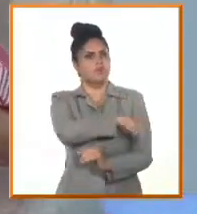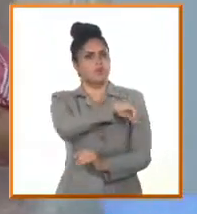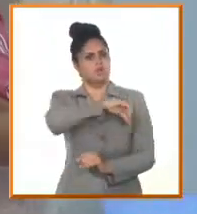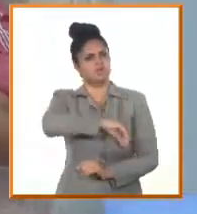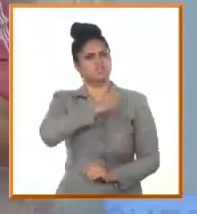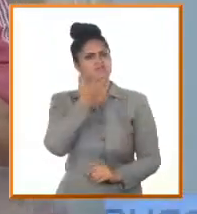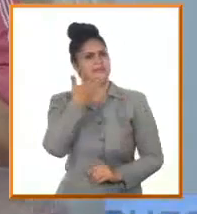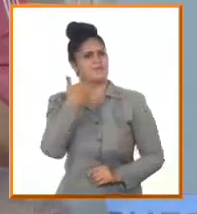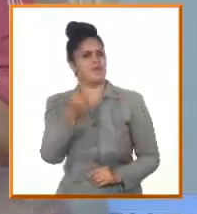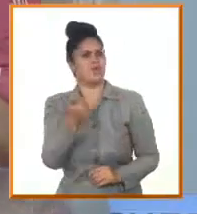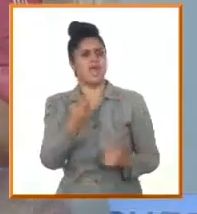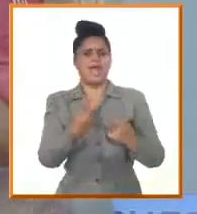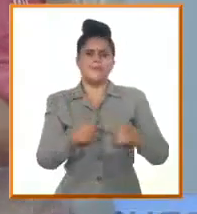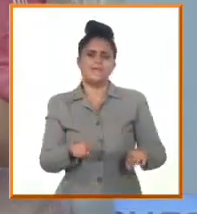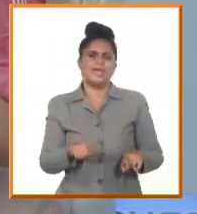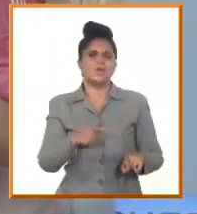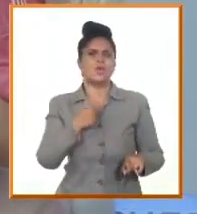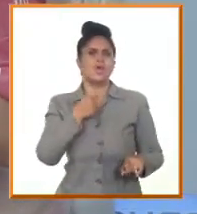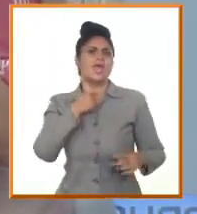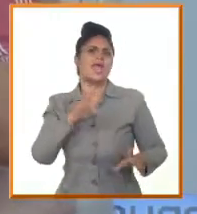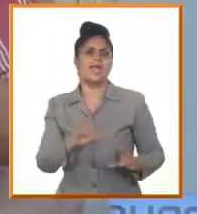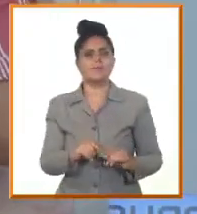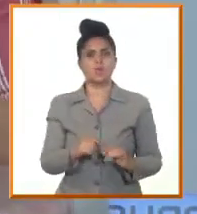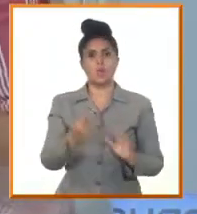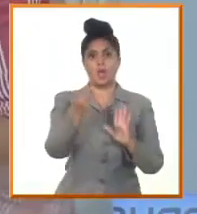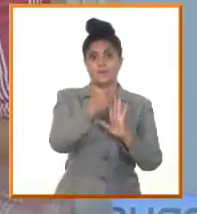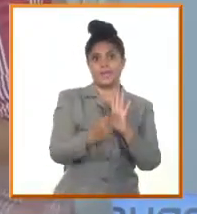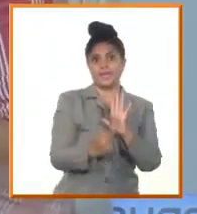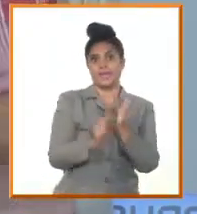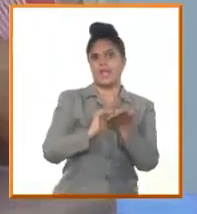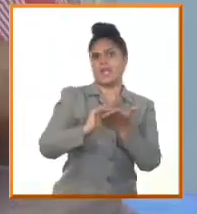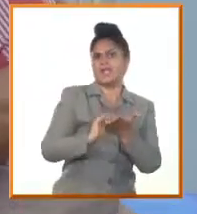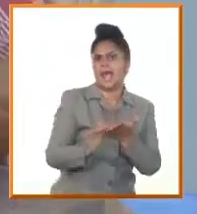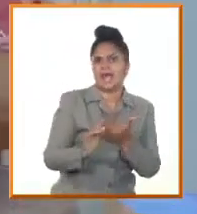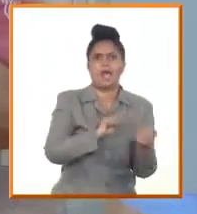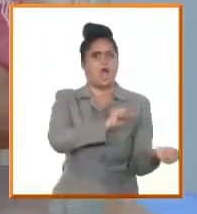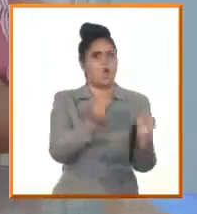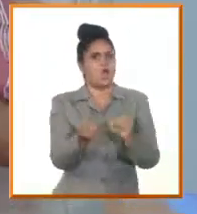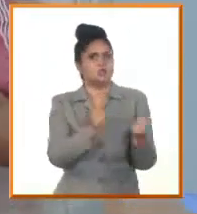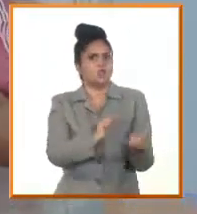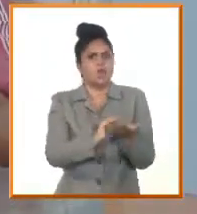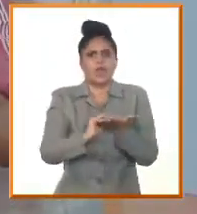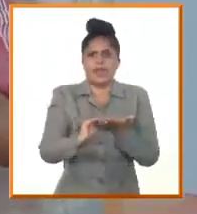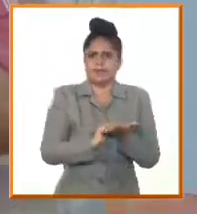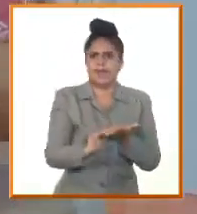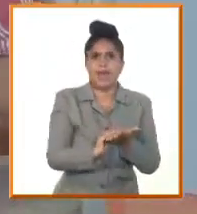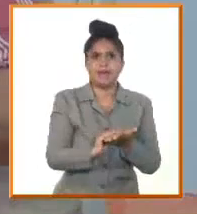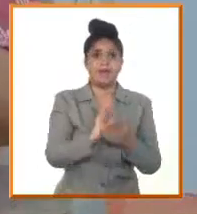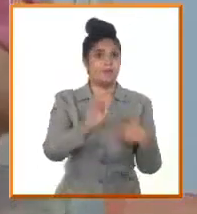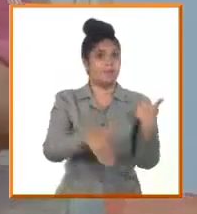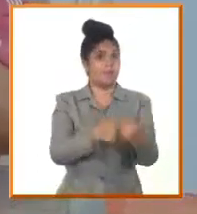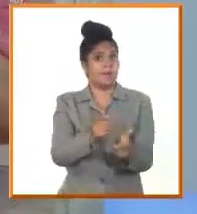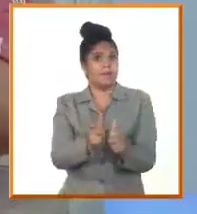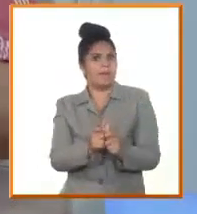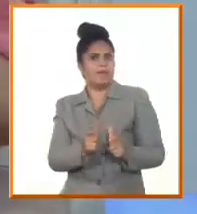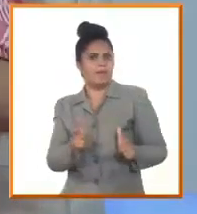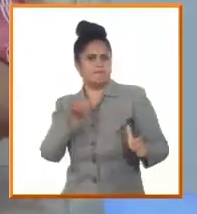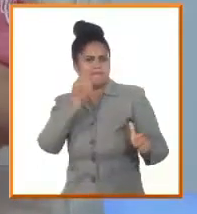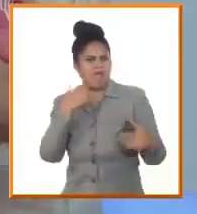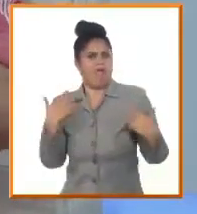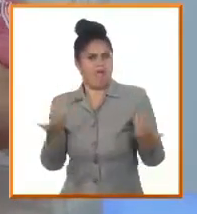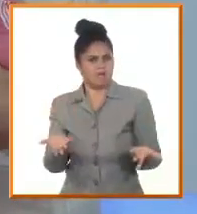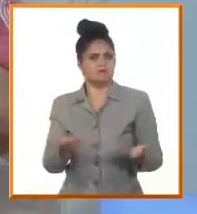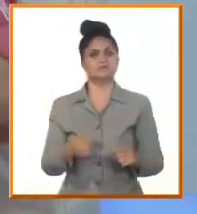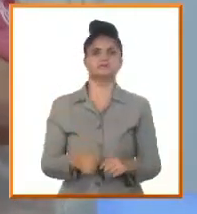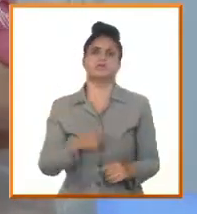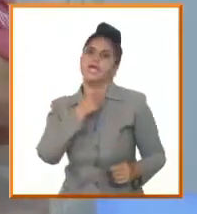generar un conjunto de distorsiones en la microeconomía y ahí es donde está es decir el punto es cuando decimos tenemos que cambiar el